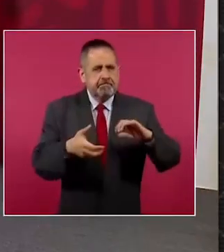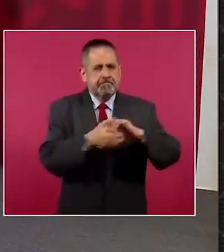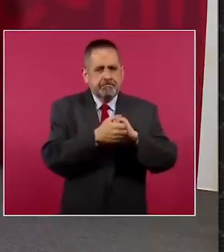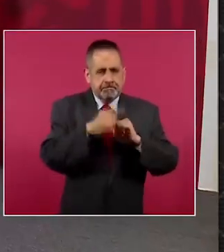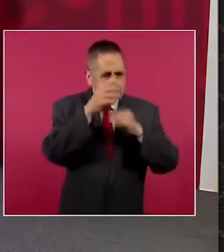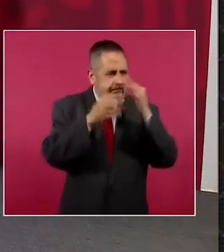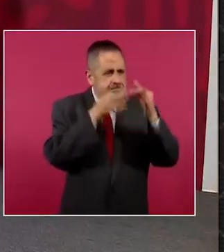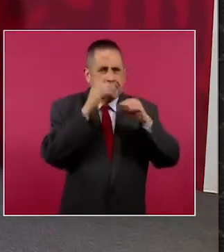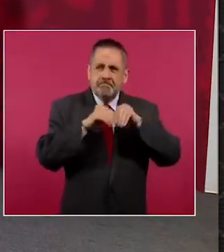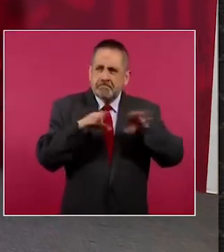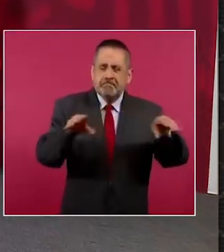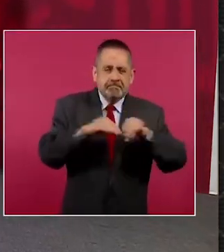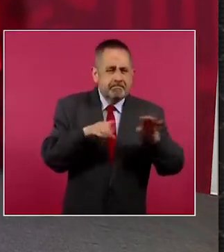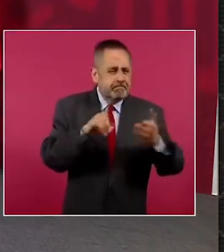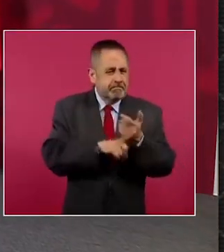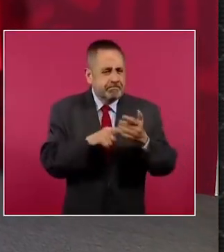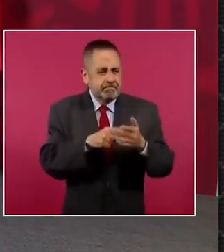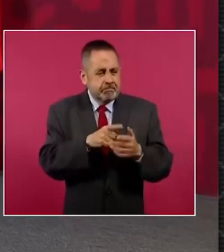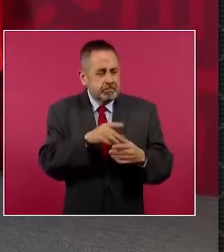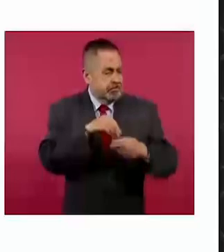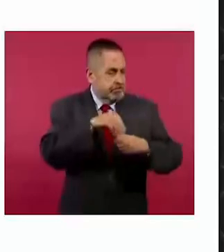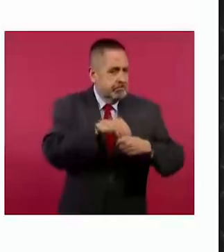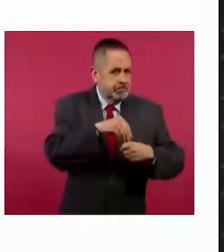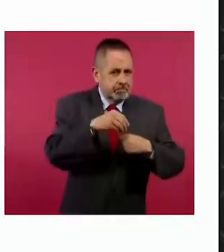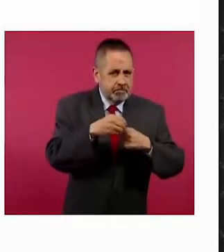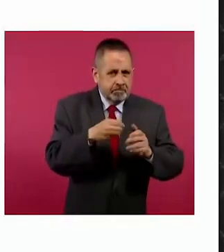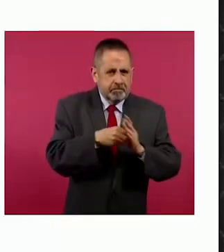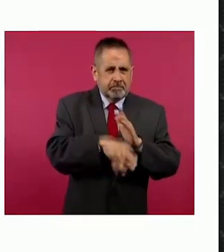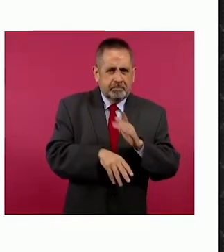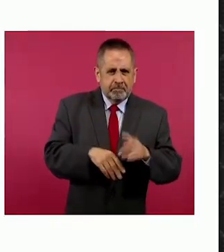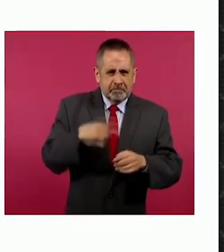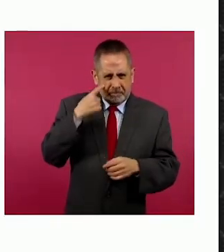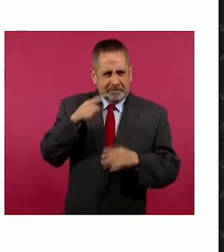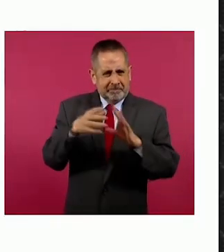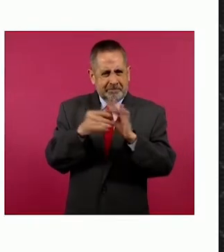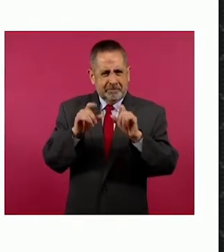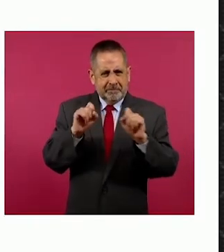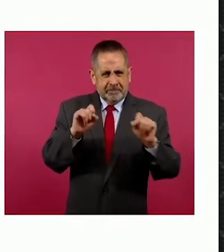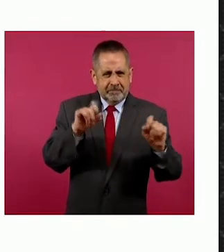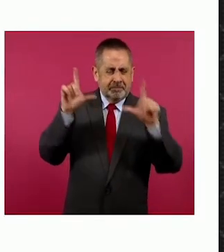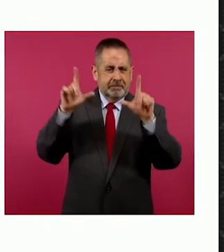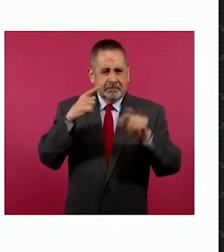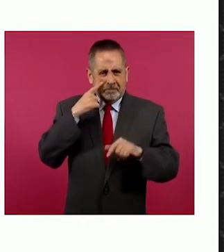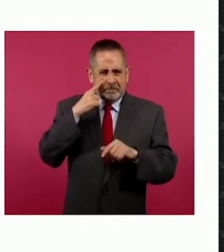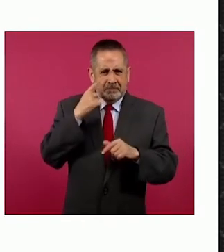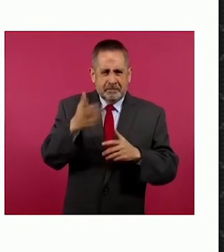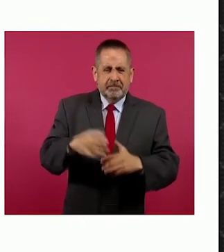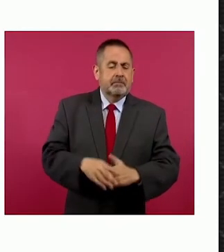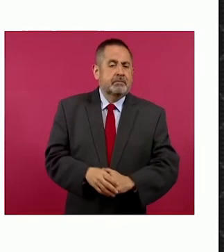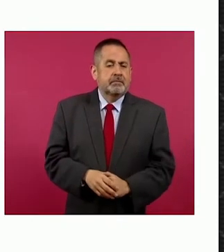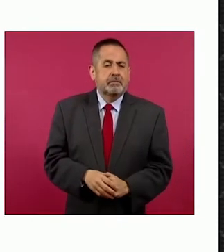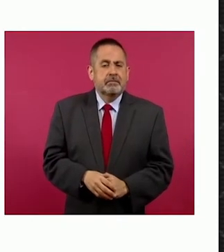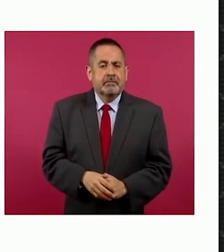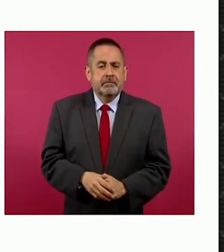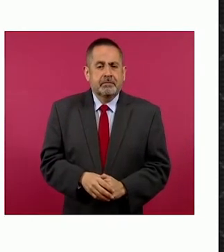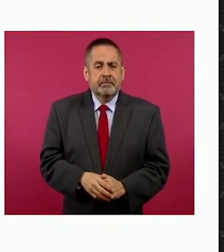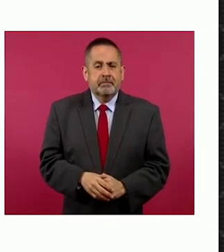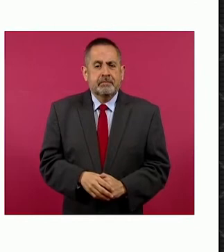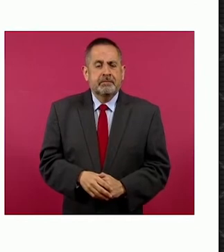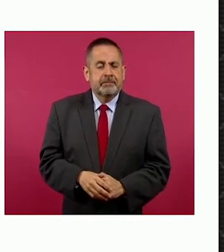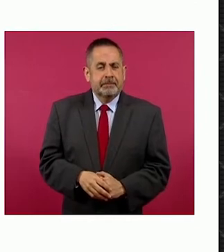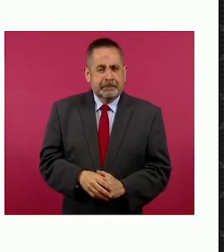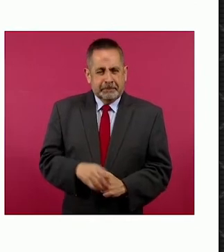violencia. Pero no puedes abrir la foto, ¿sí? Y a, mira, aunque